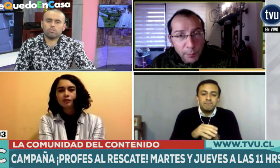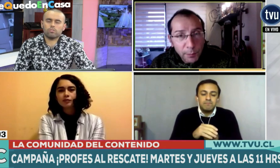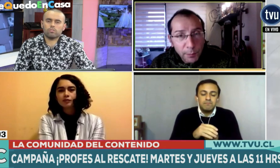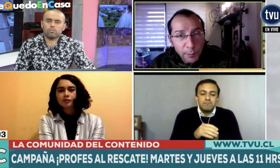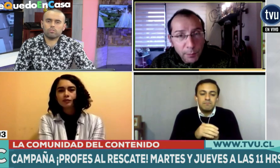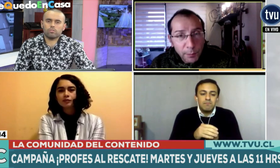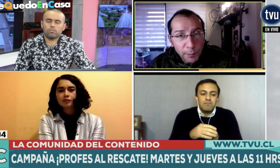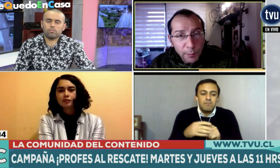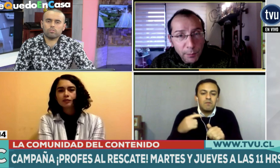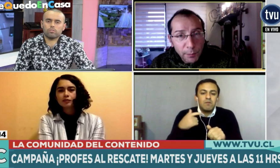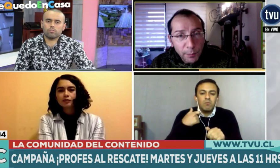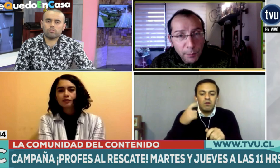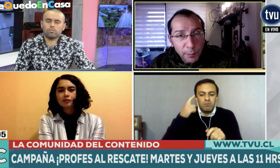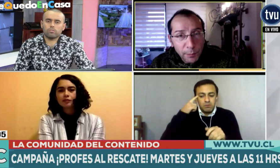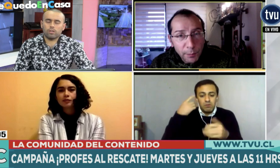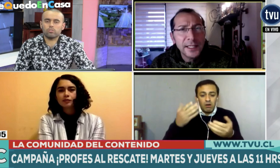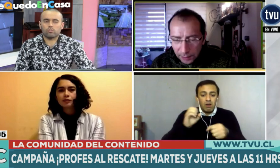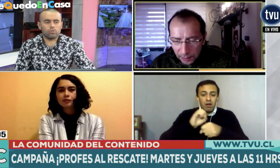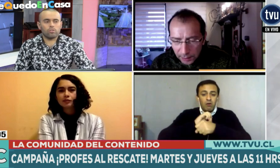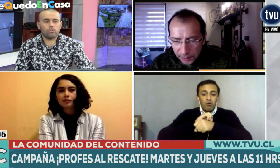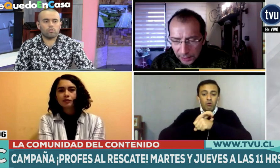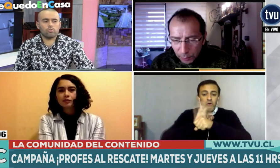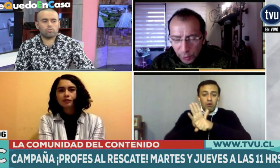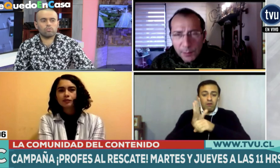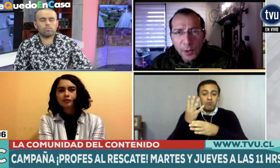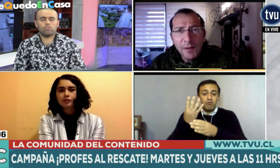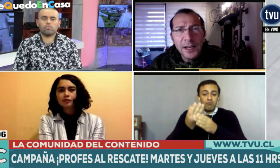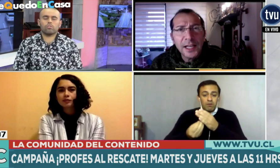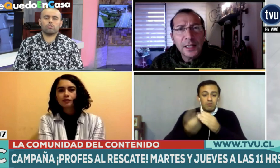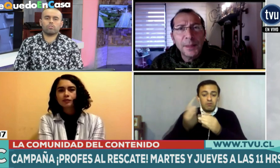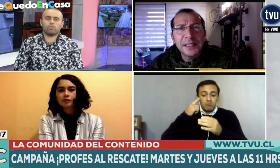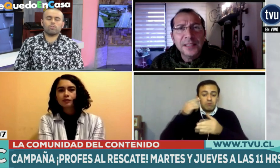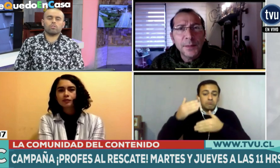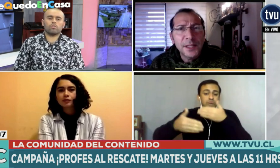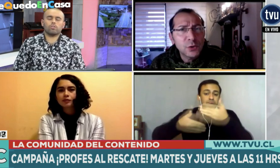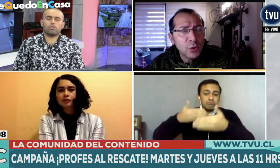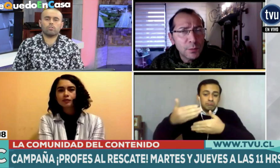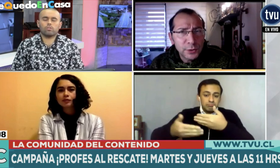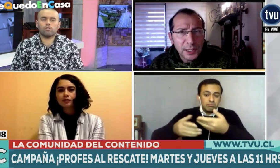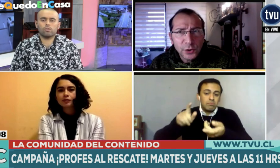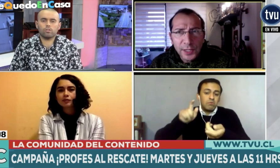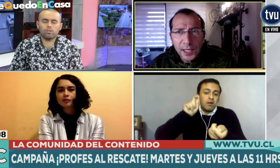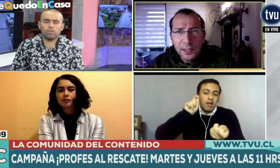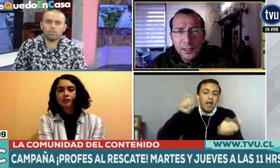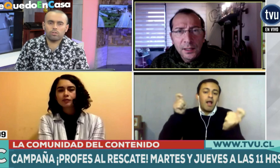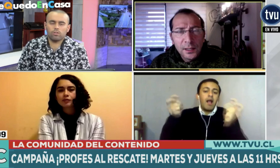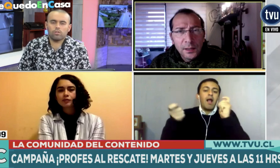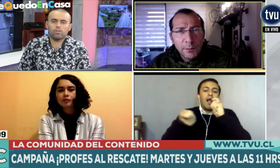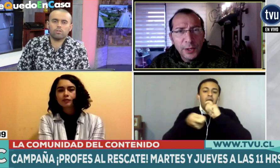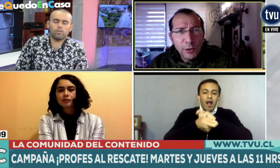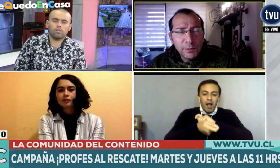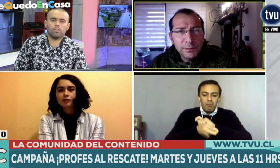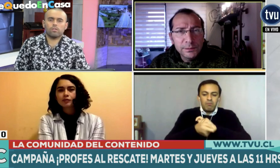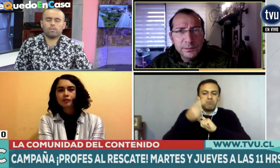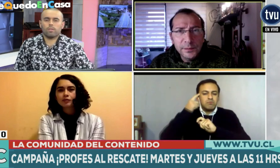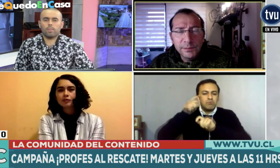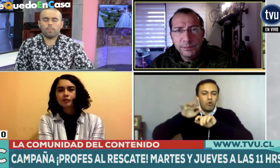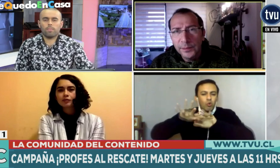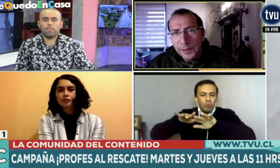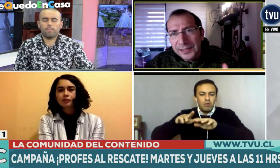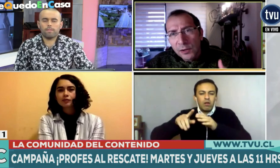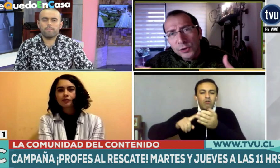esta pandemia va a ser otro, y podemos hablar de inteligencia artificial, y podemos hablar de pensamiento computacional, pero